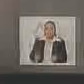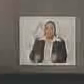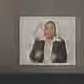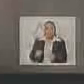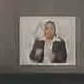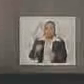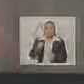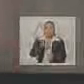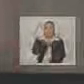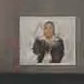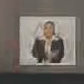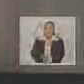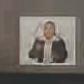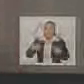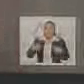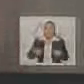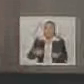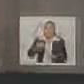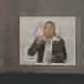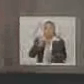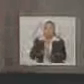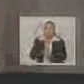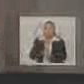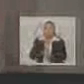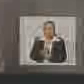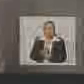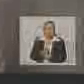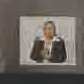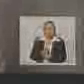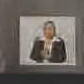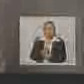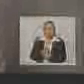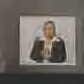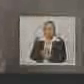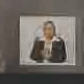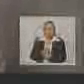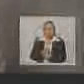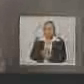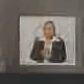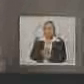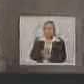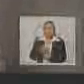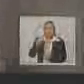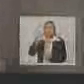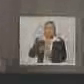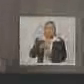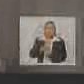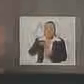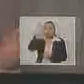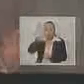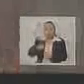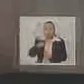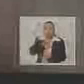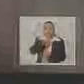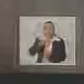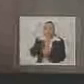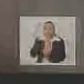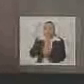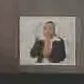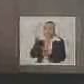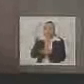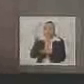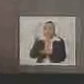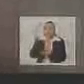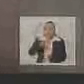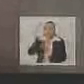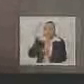desarrollo urbano y servicios, el segundo tema, transparencia y rendición de cuentas, y en tercer punto, desarrollo social. Les recordamos